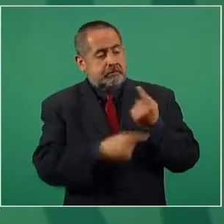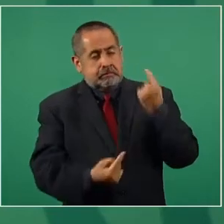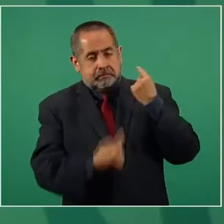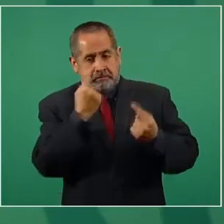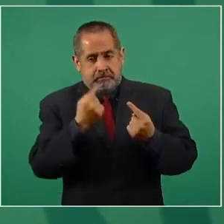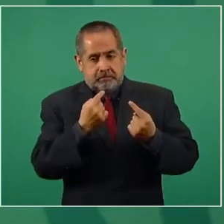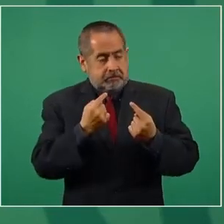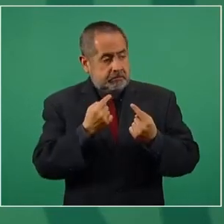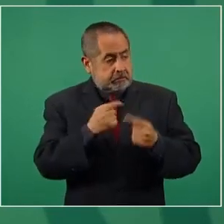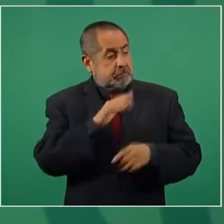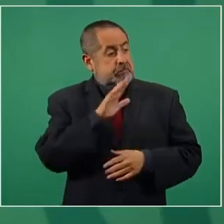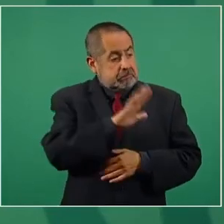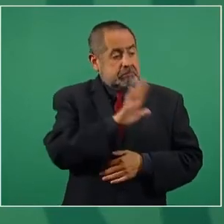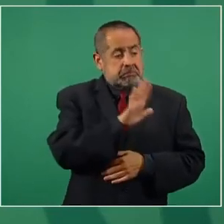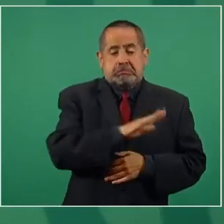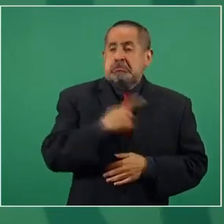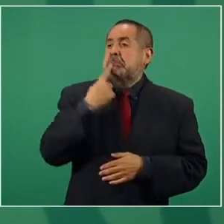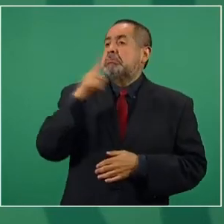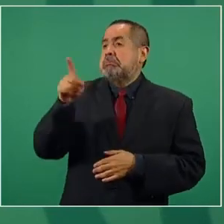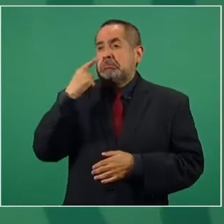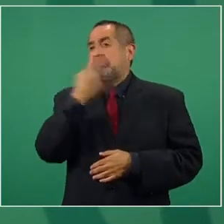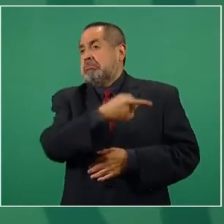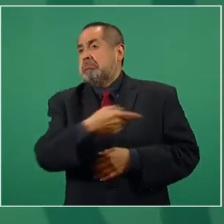y lo voy a acusar